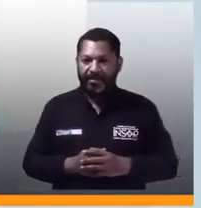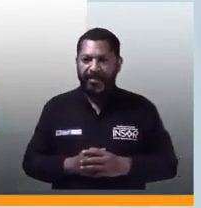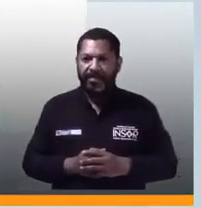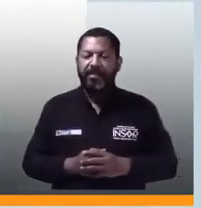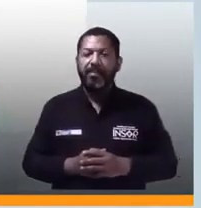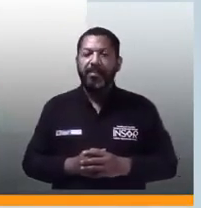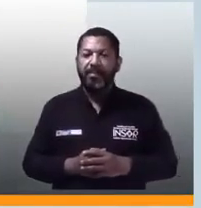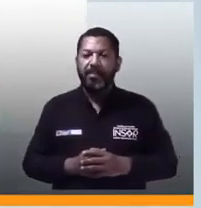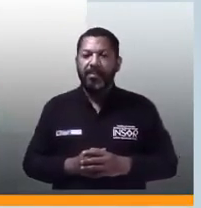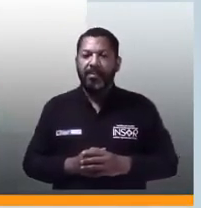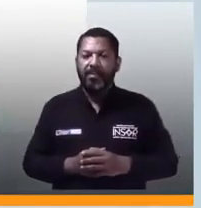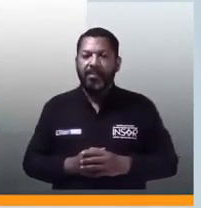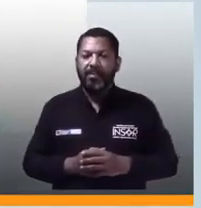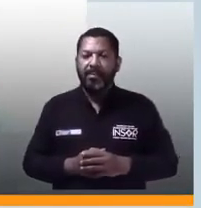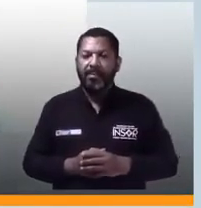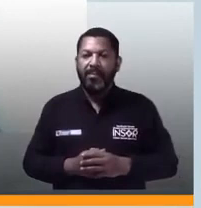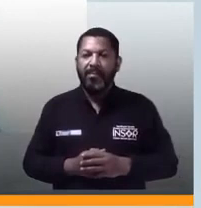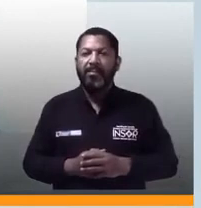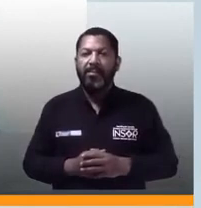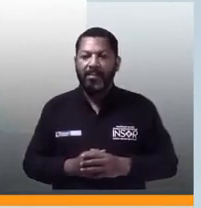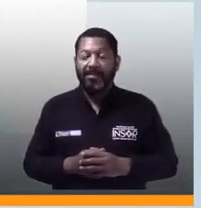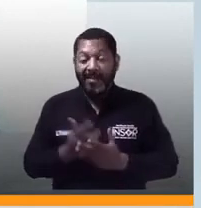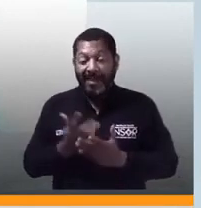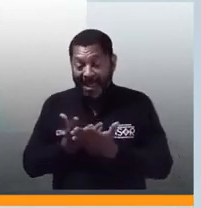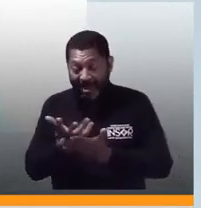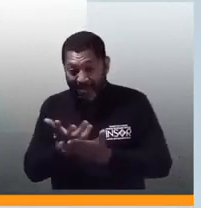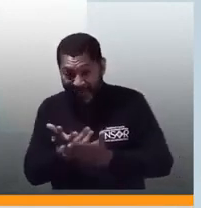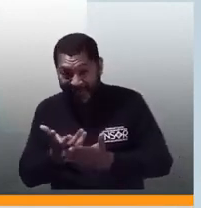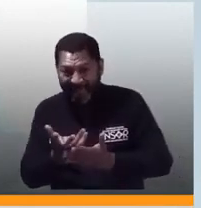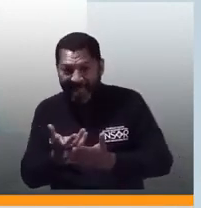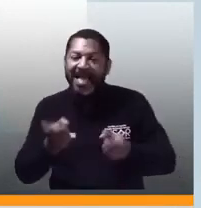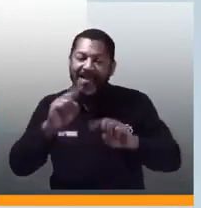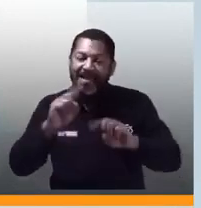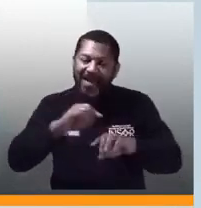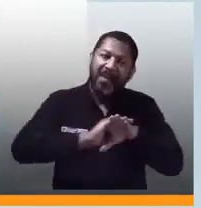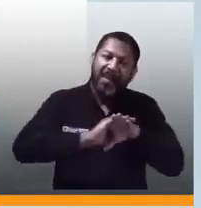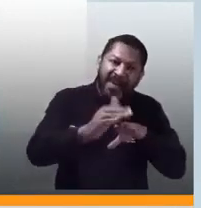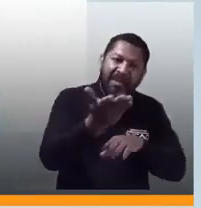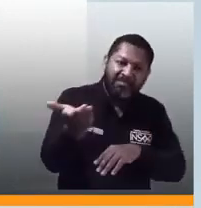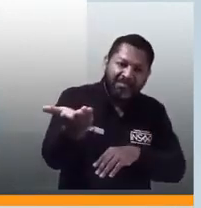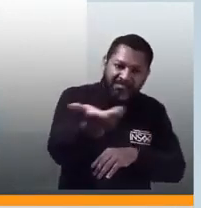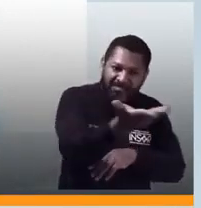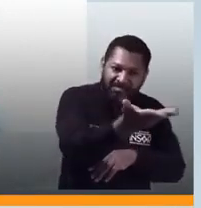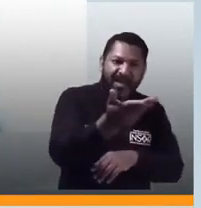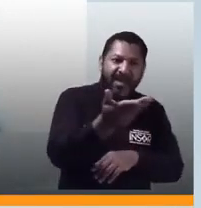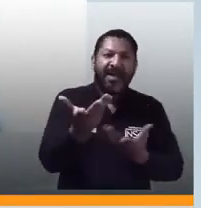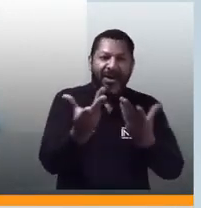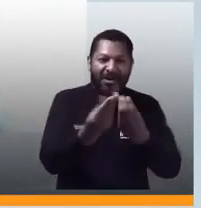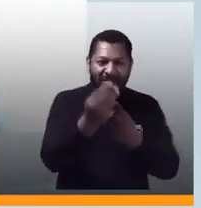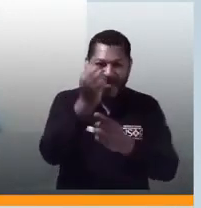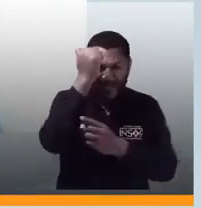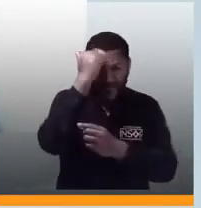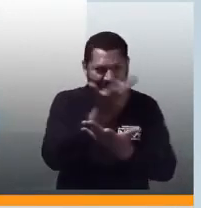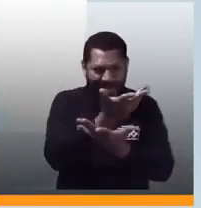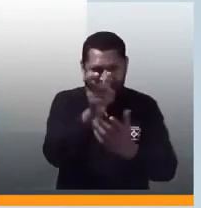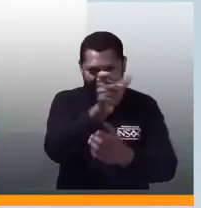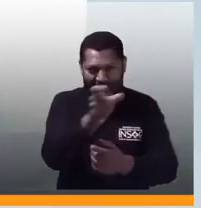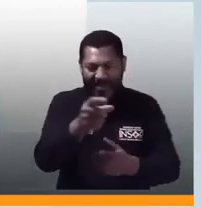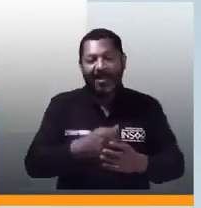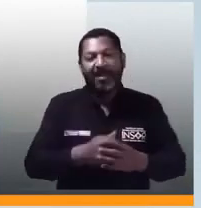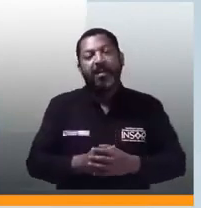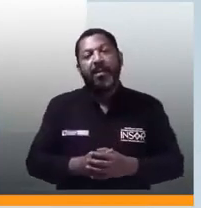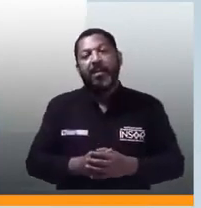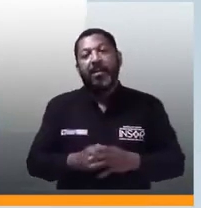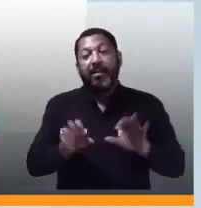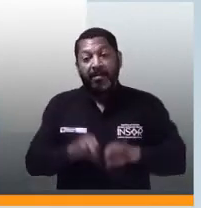quería como dejar aquí, más que las recomendaciones, como una invitación a los colegas, es que